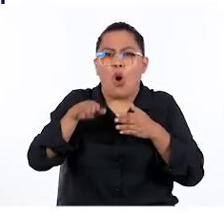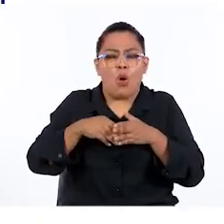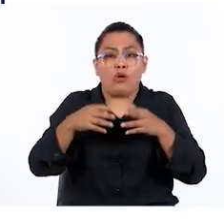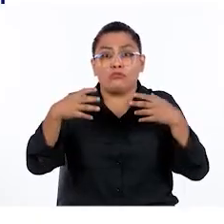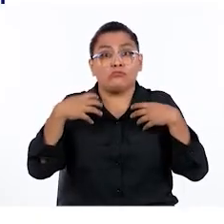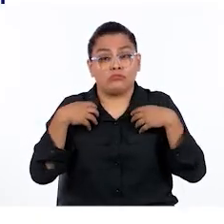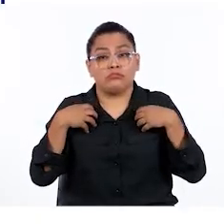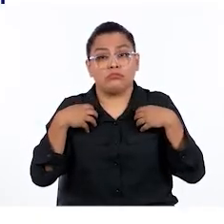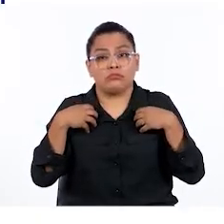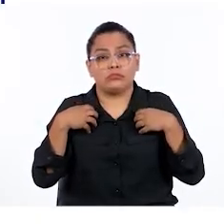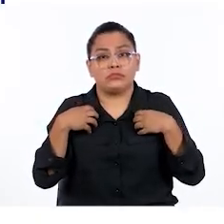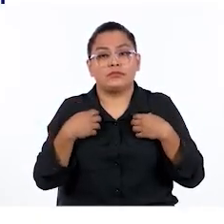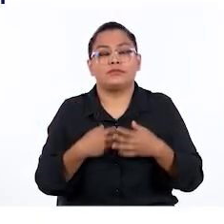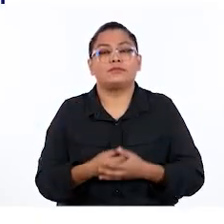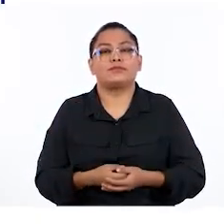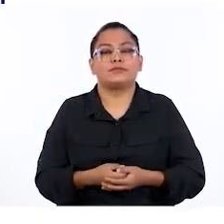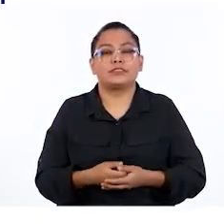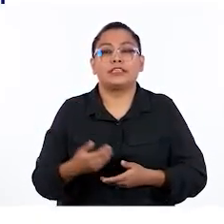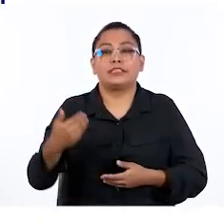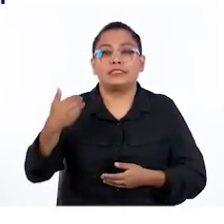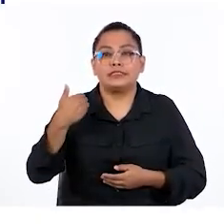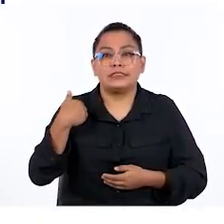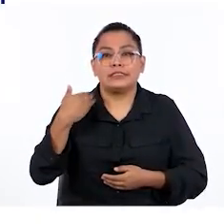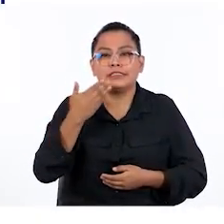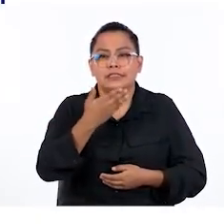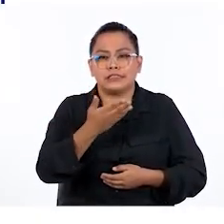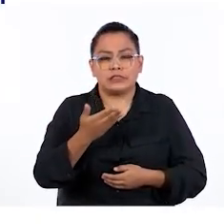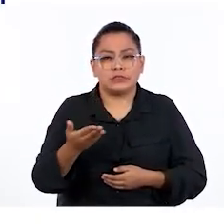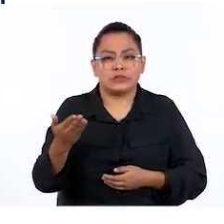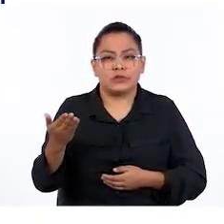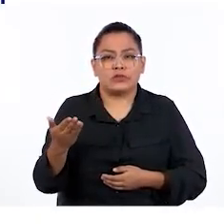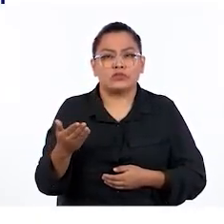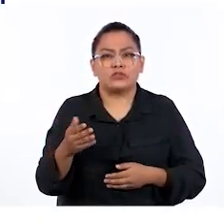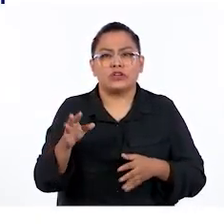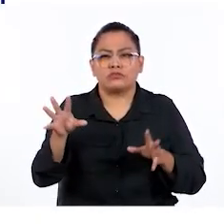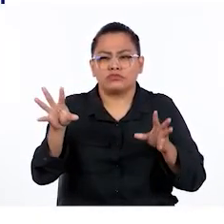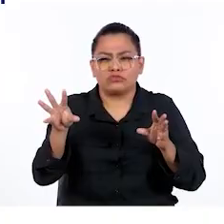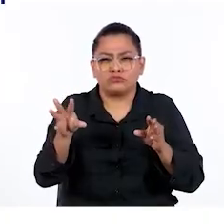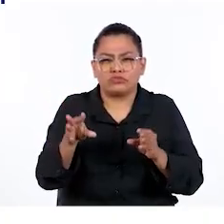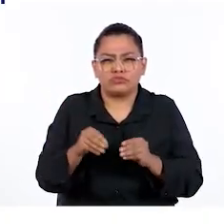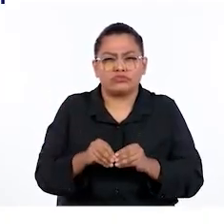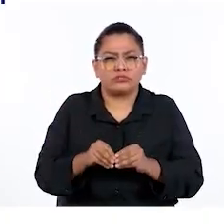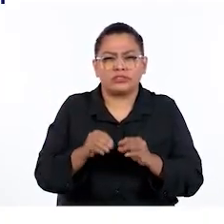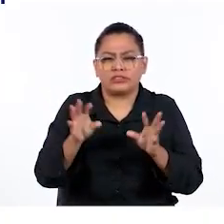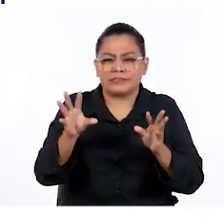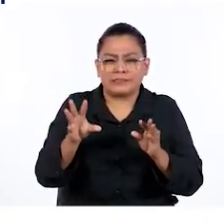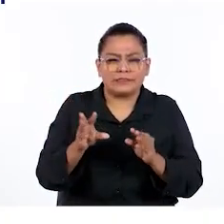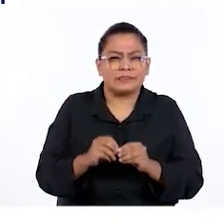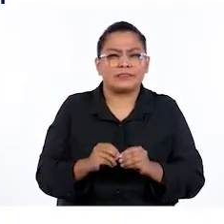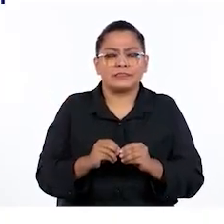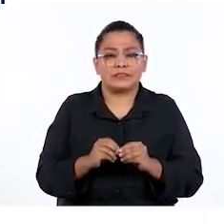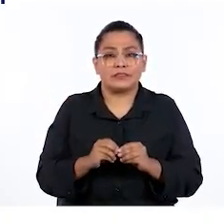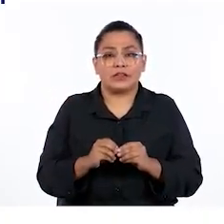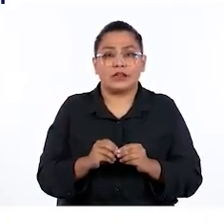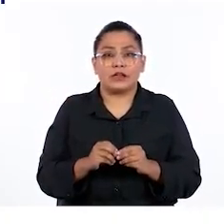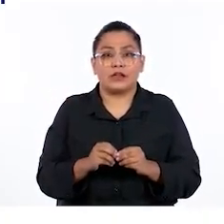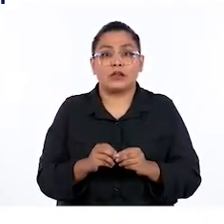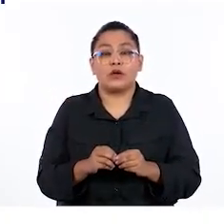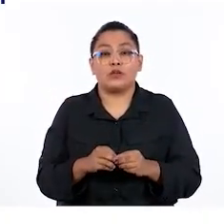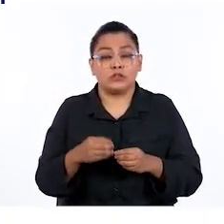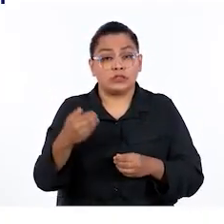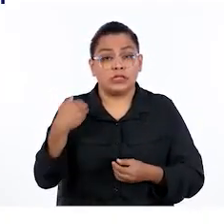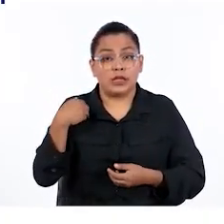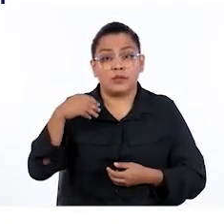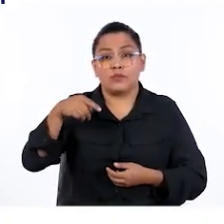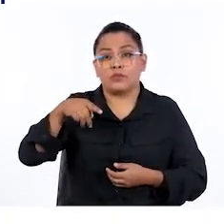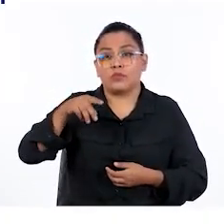vivos, contienen componentes altamente reducidos, es decir, contienen